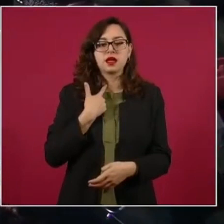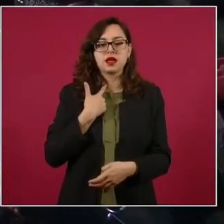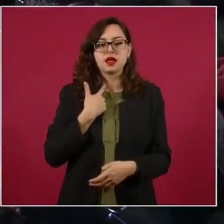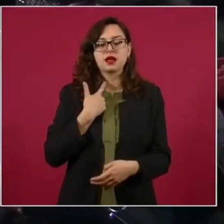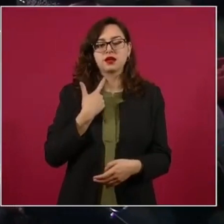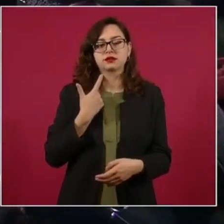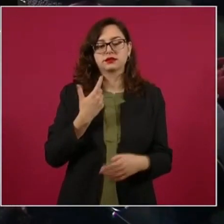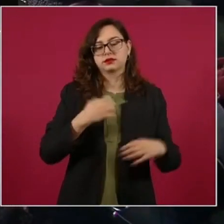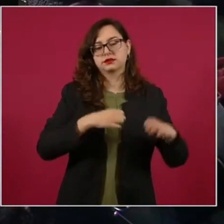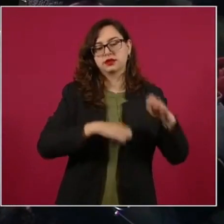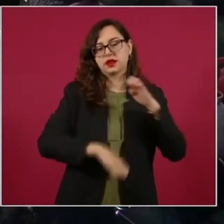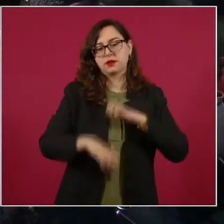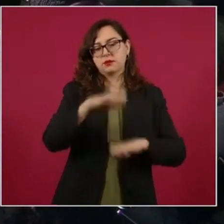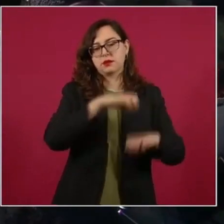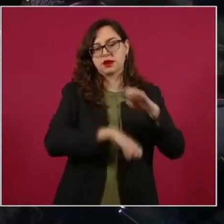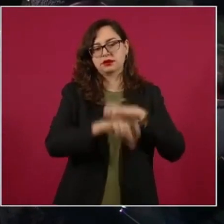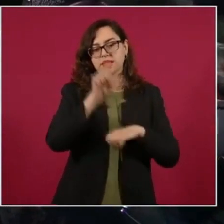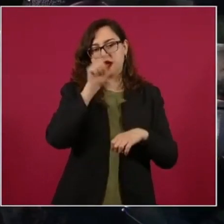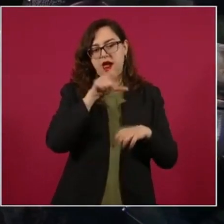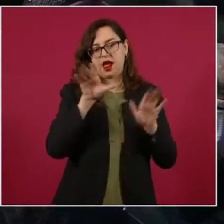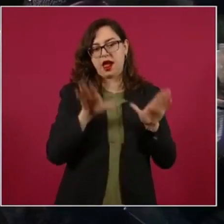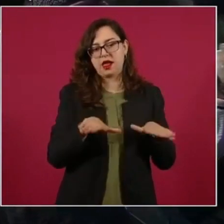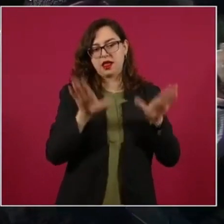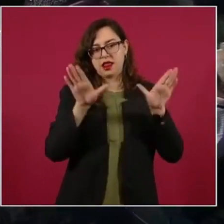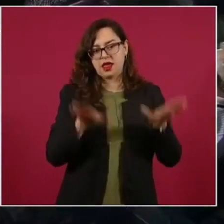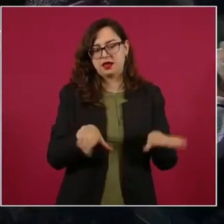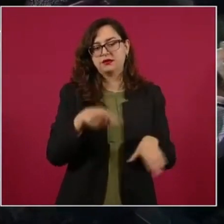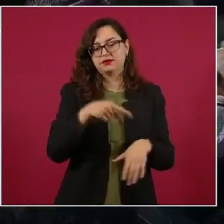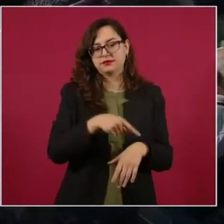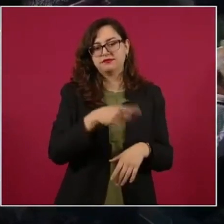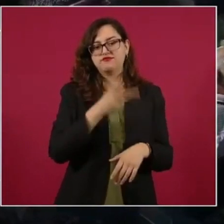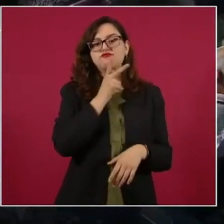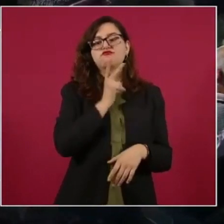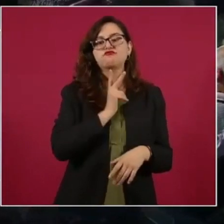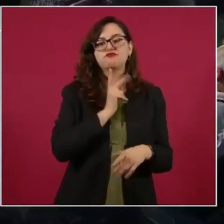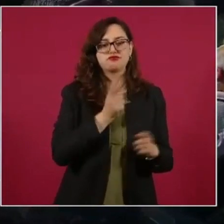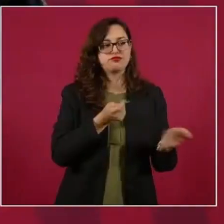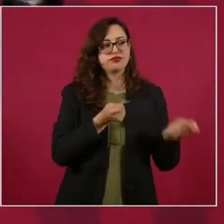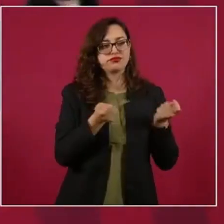Águila, de la compañía petrolera, encargada